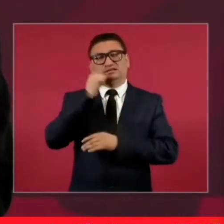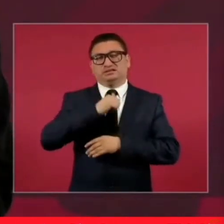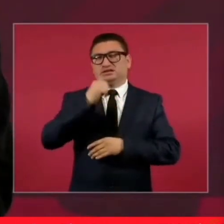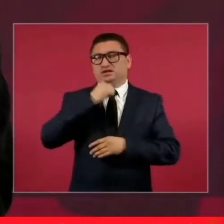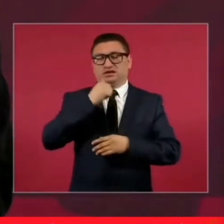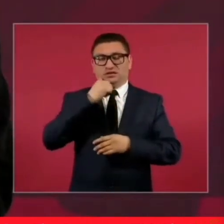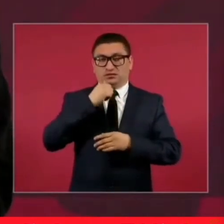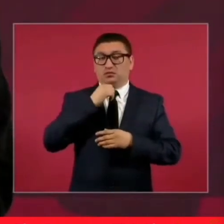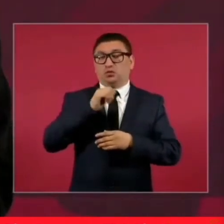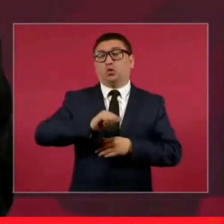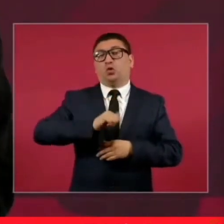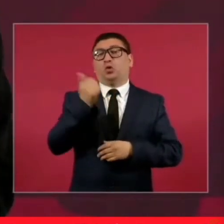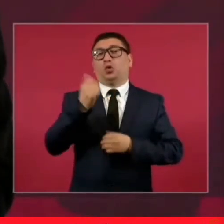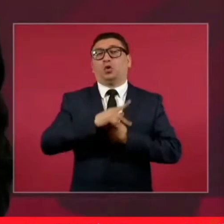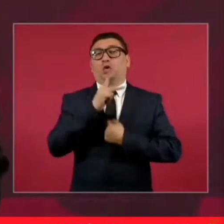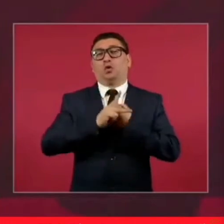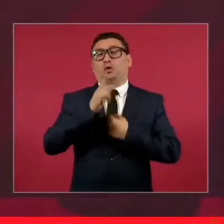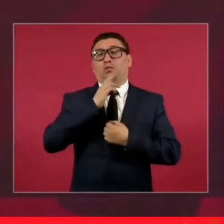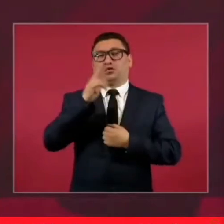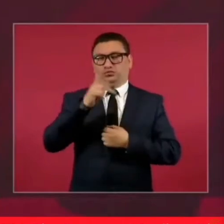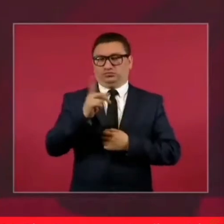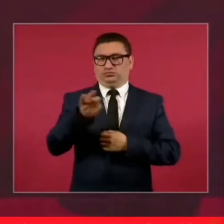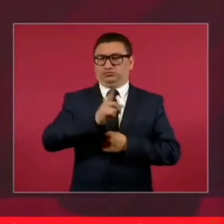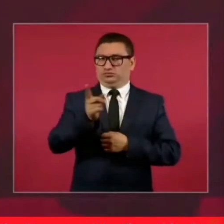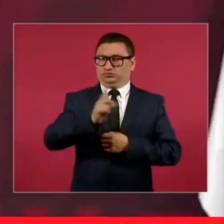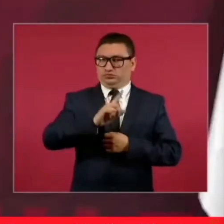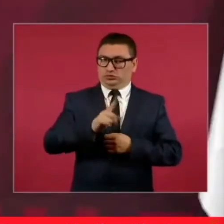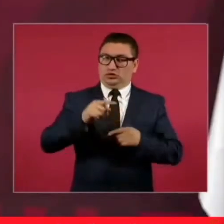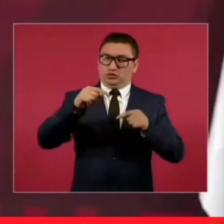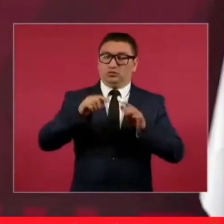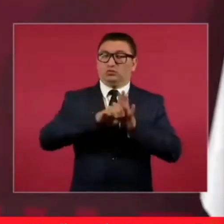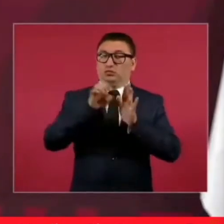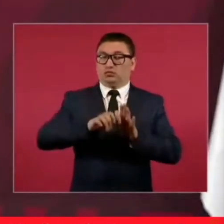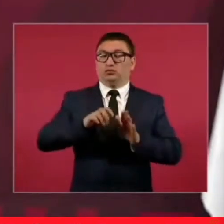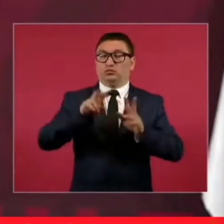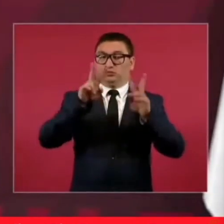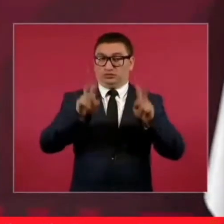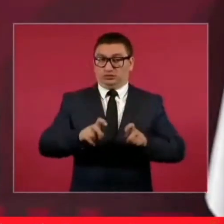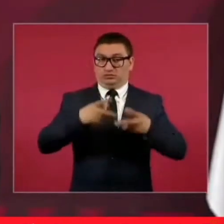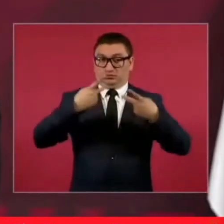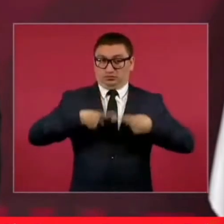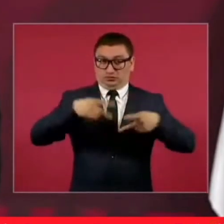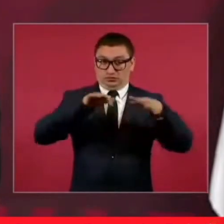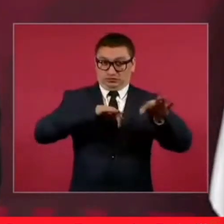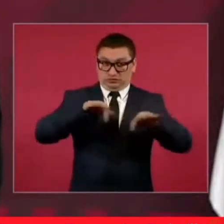Pues no, aquí estamos hablando de los trabajadores